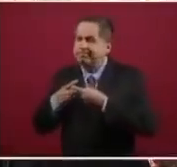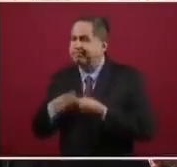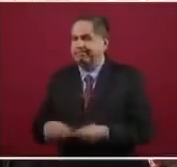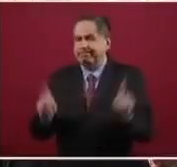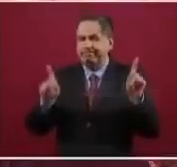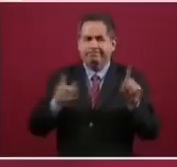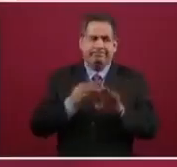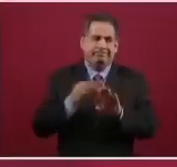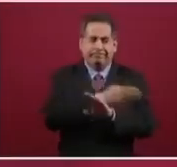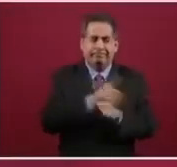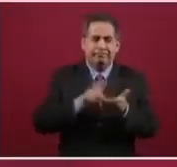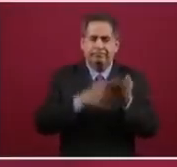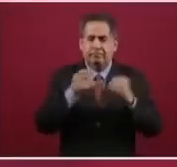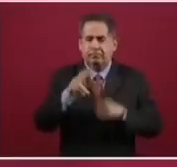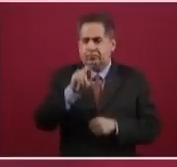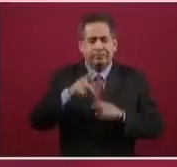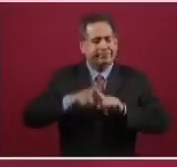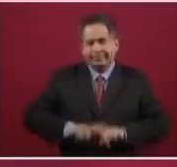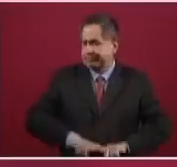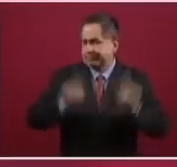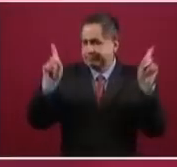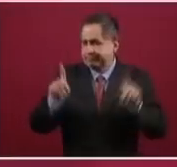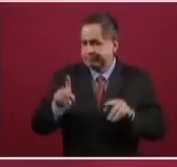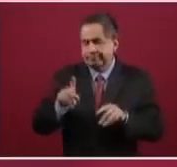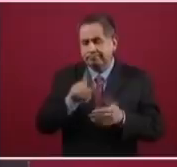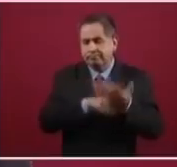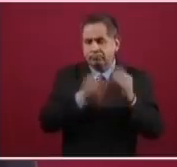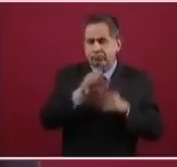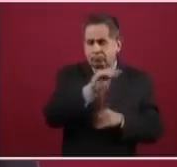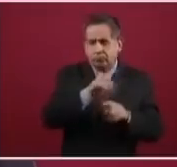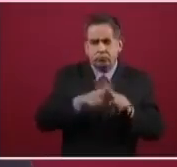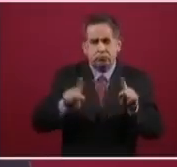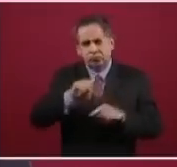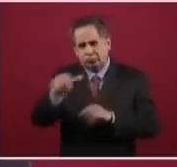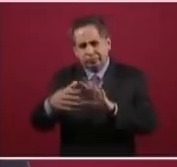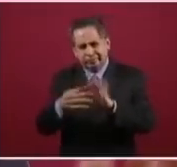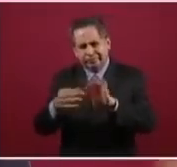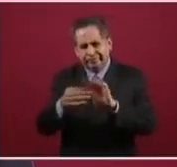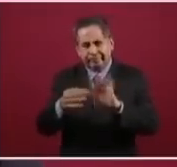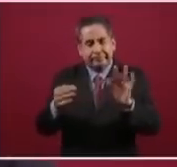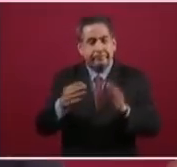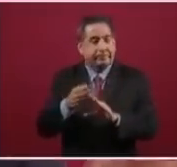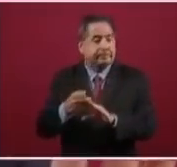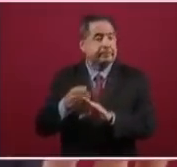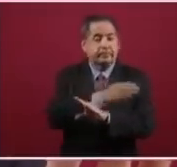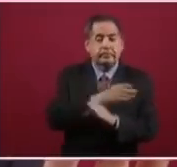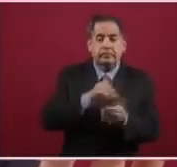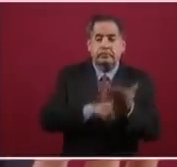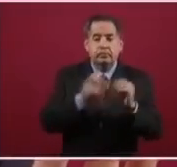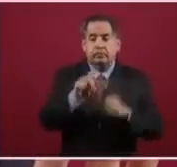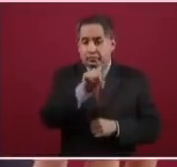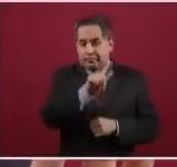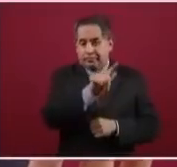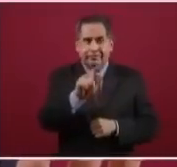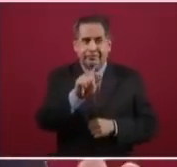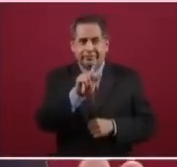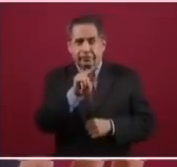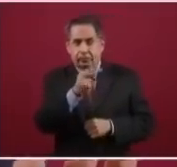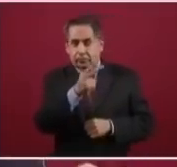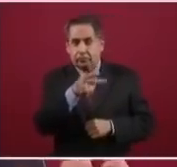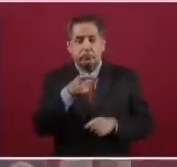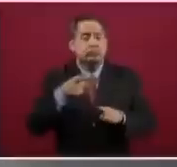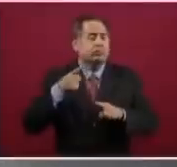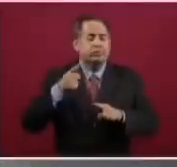distinto del de los 80s y al de los 90 si quieres te digo un poco con como venía a finales de los 70 así hacia los 82